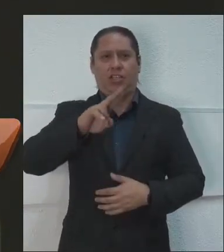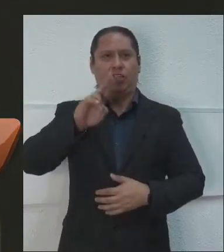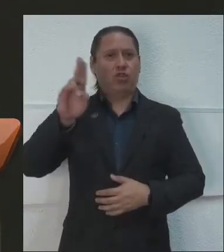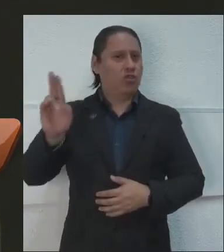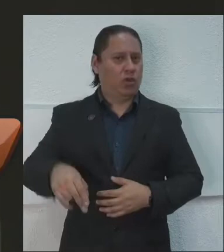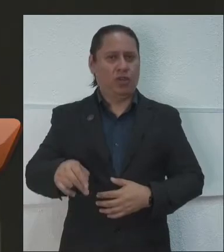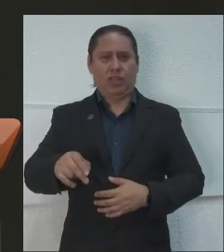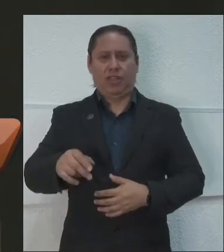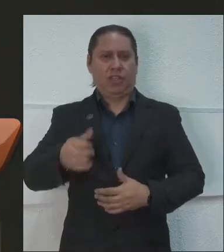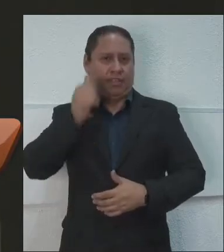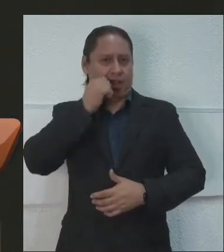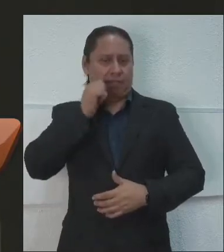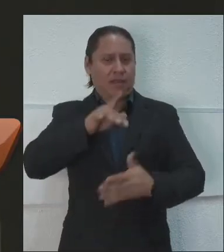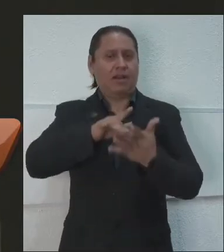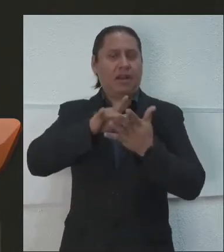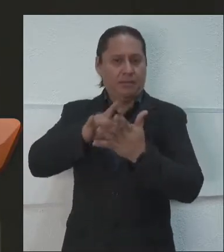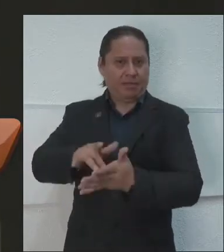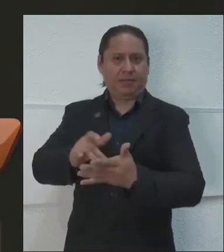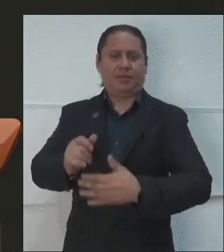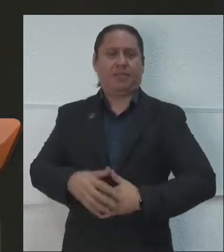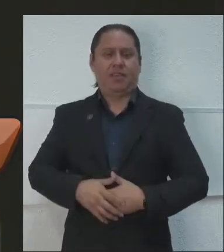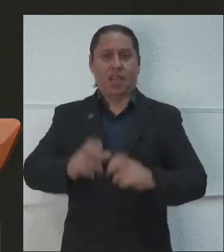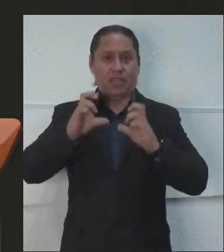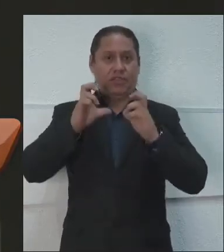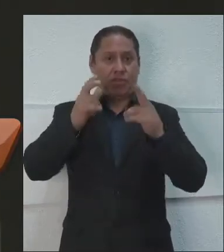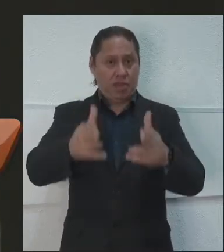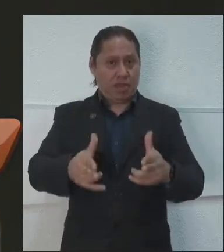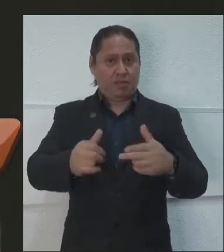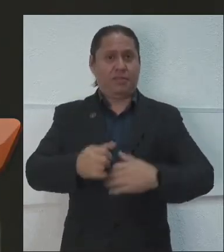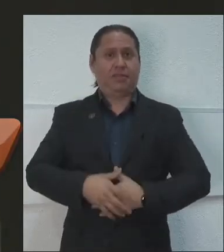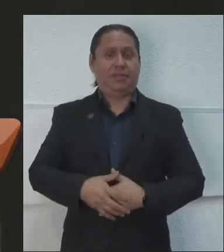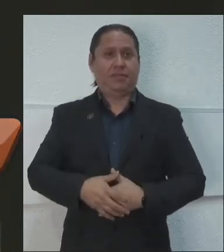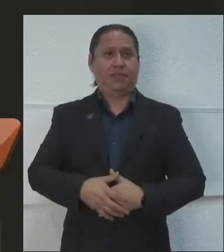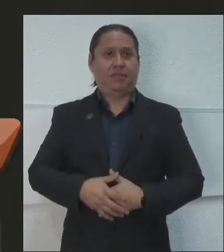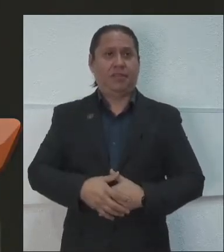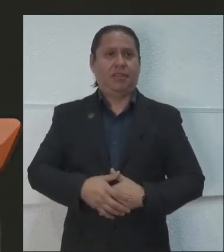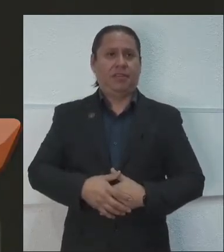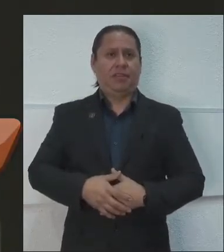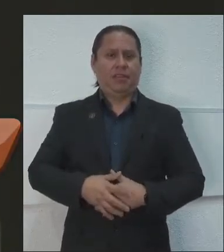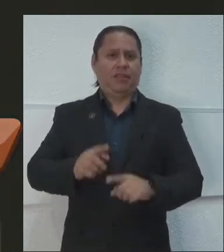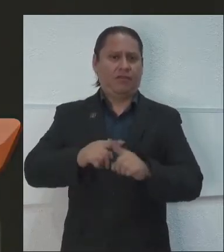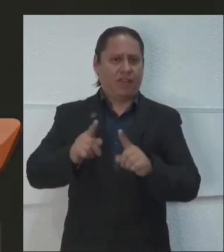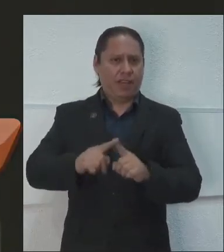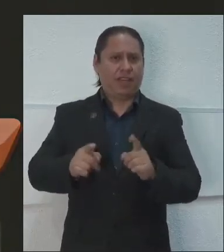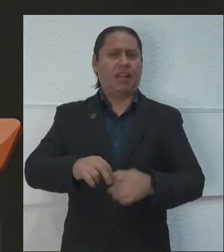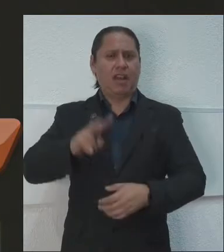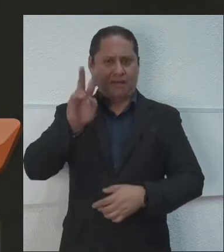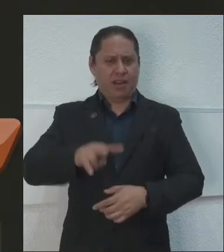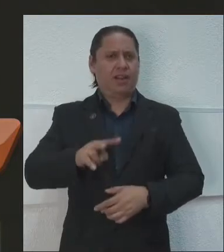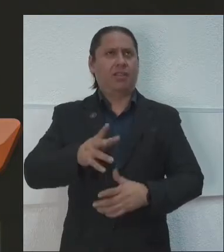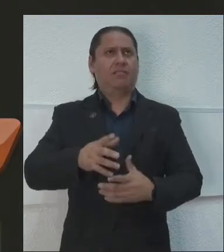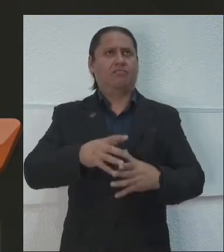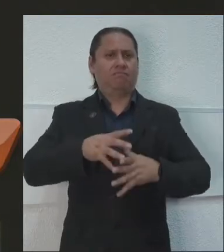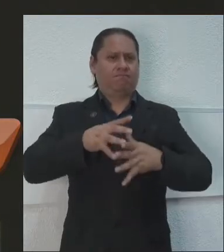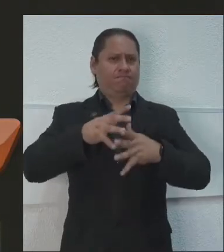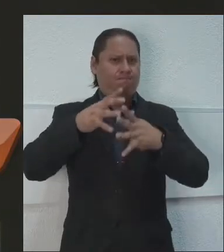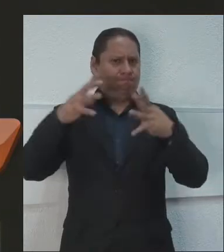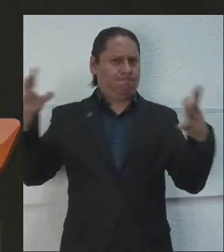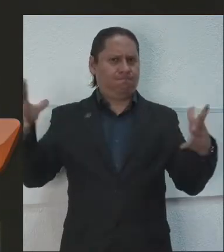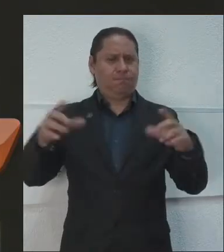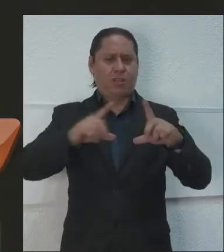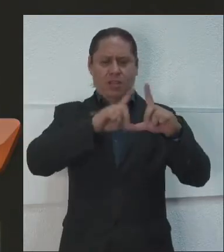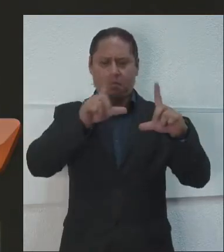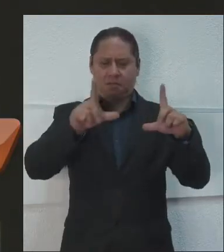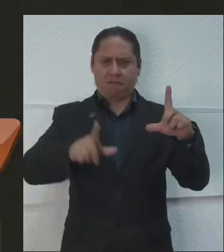otro momento. Chiapas, como lo he mencionado en otras ocasiones, Chiapas es el gigante natural de